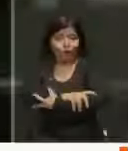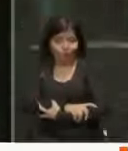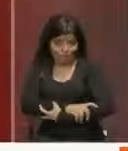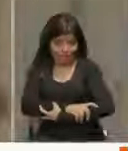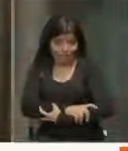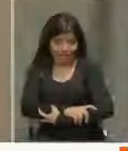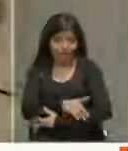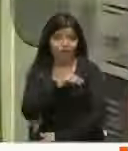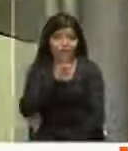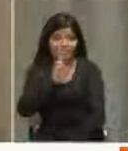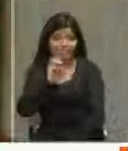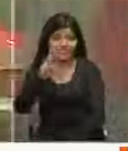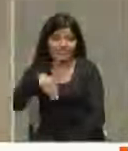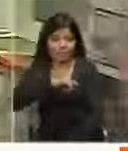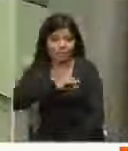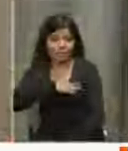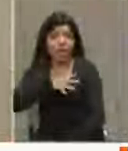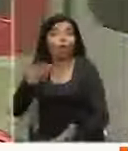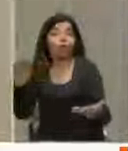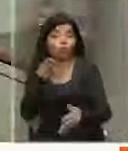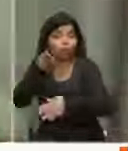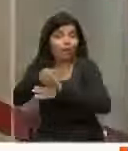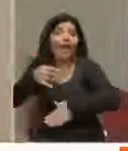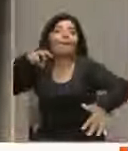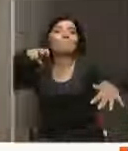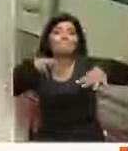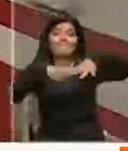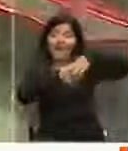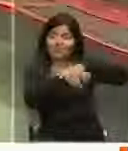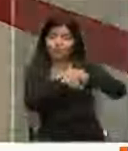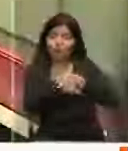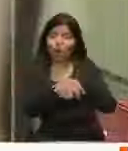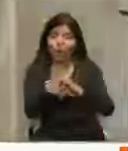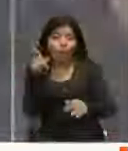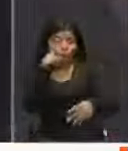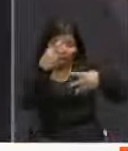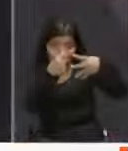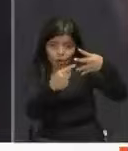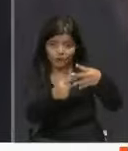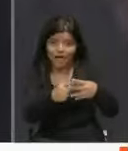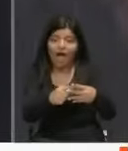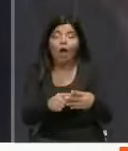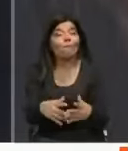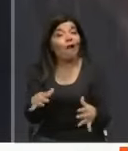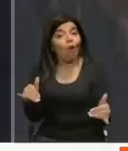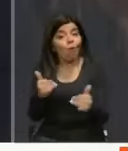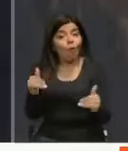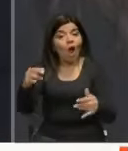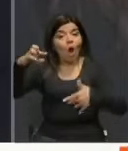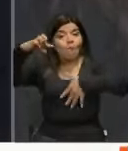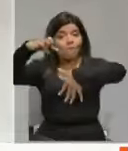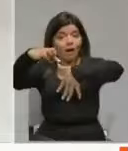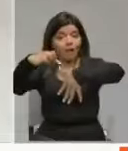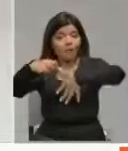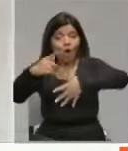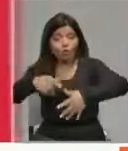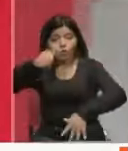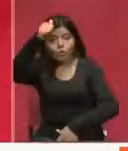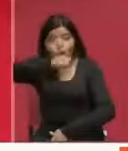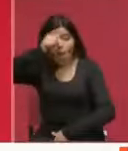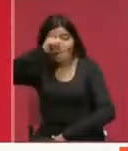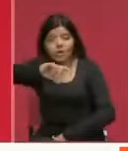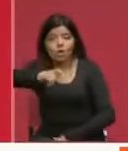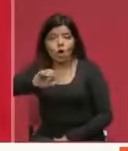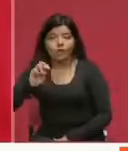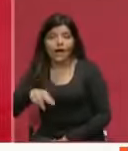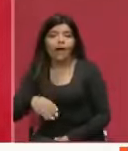Chile. Últimos detalles a menos de una semana para los Juegos Panamericanos, en donde este domingo en el Centro GAM se realizará una